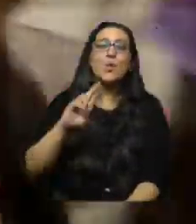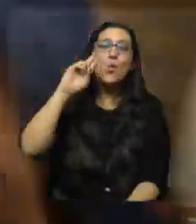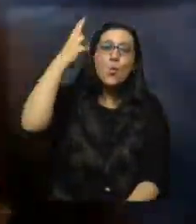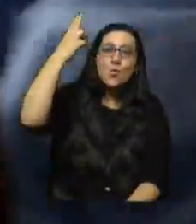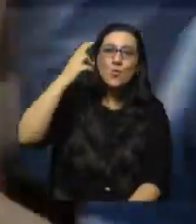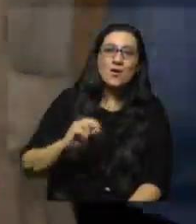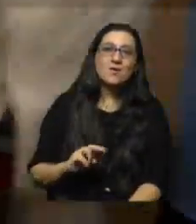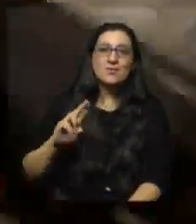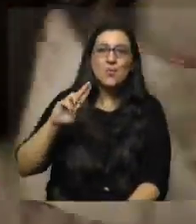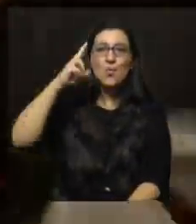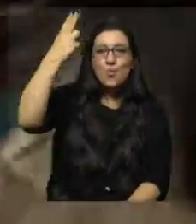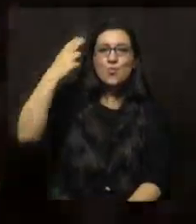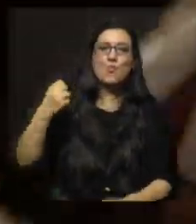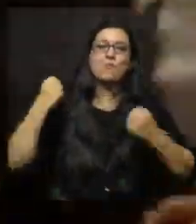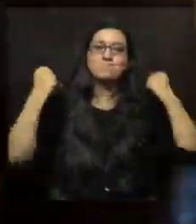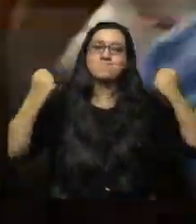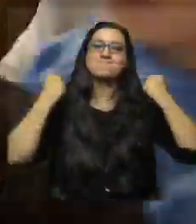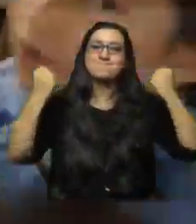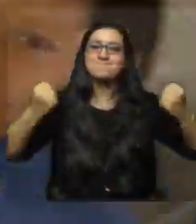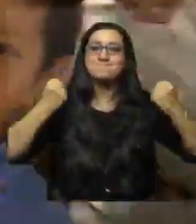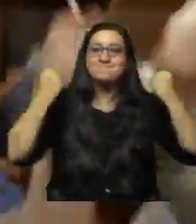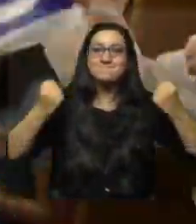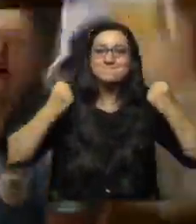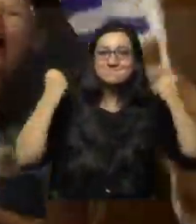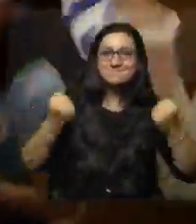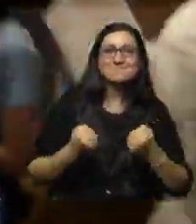¡Uruguay! ¡Uruguay! ¡Uruguay!